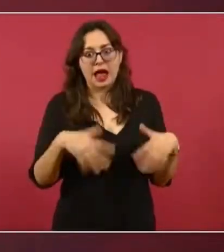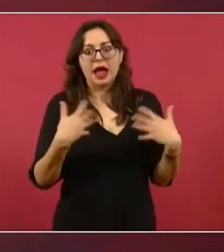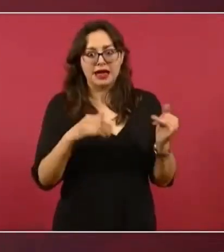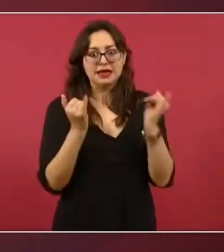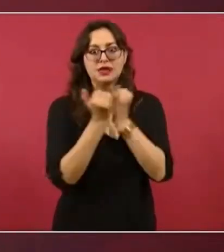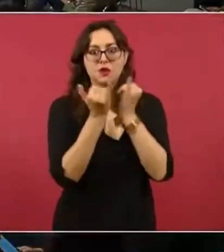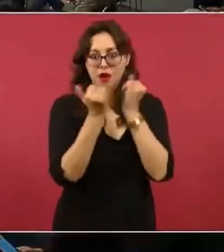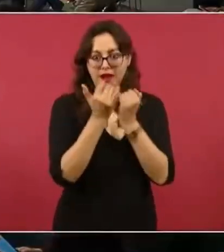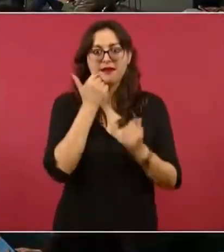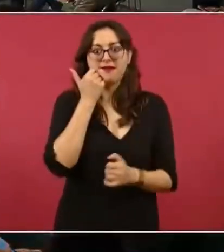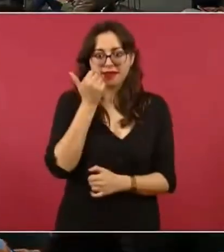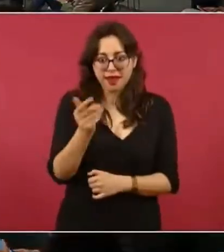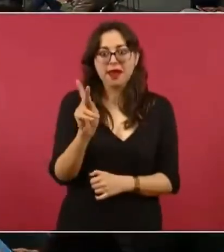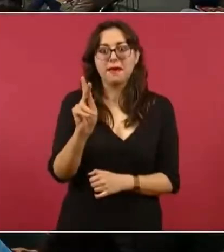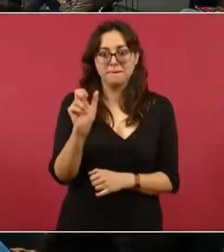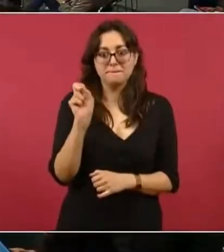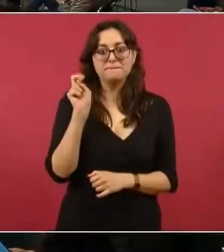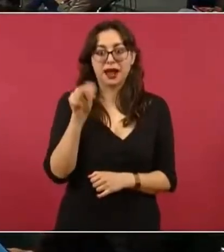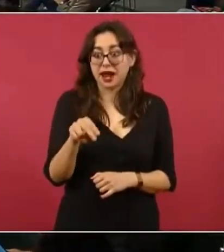Por ejemplo,